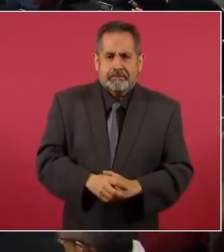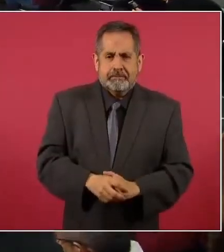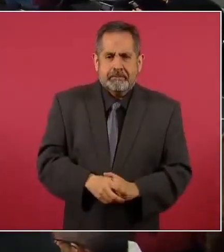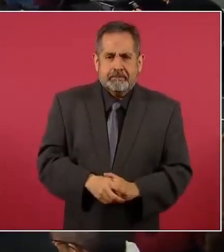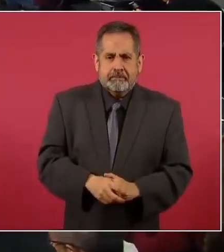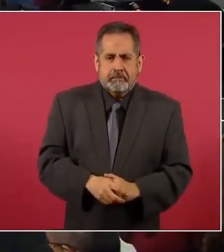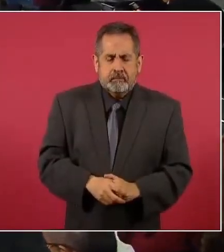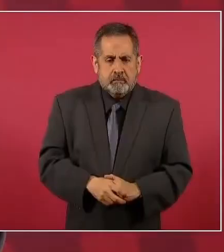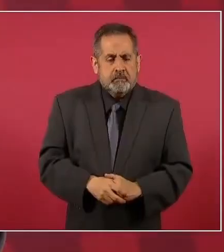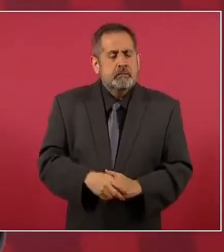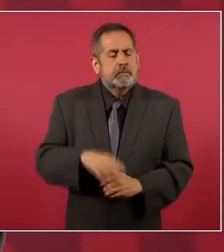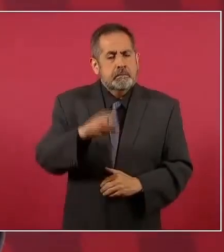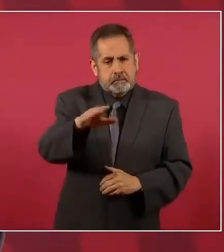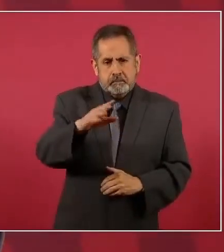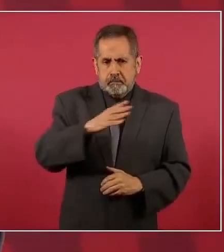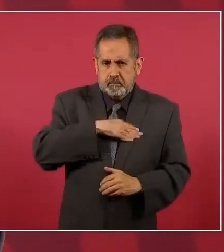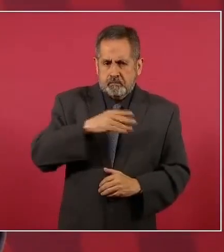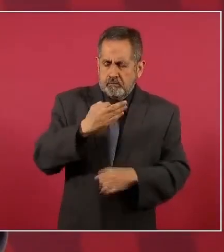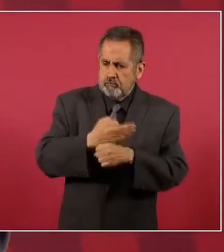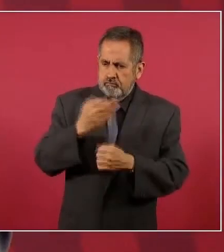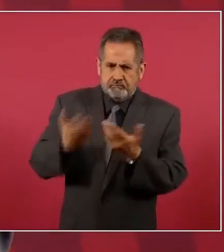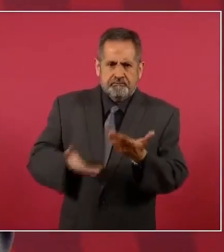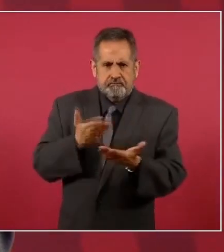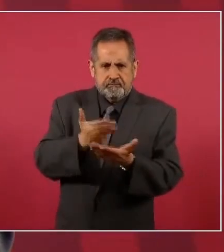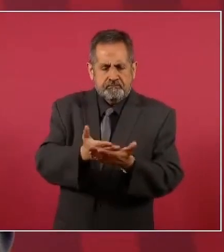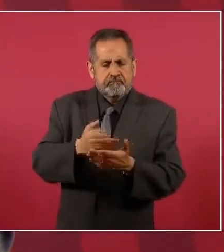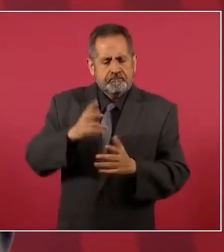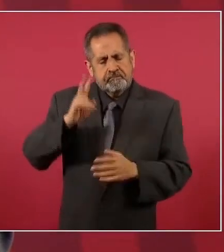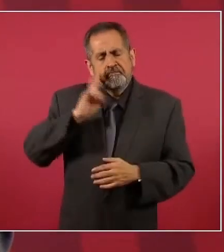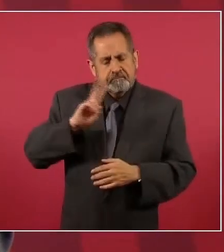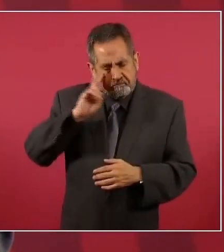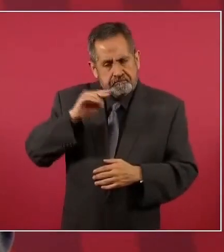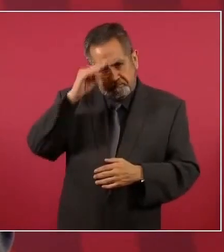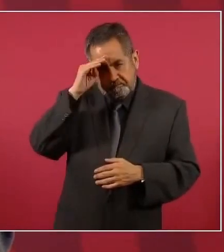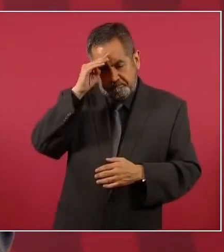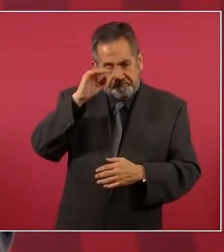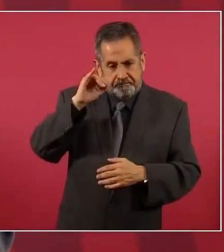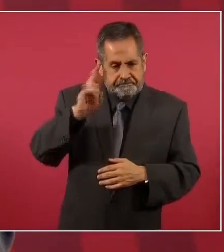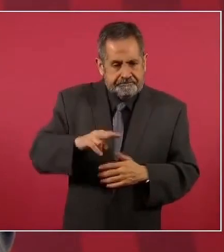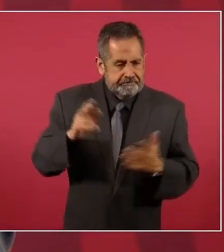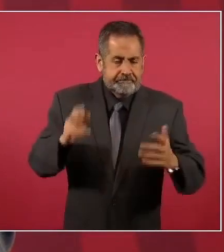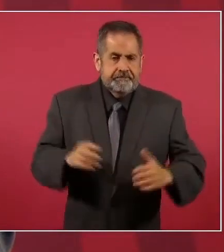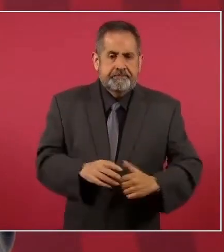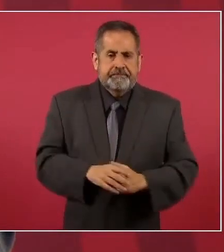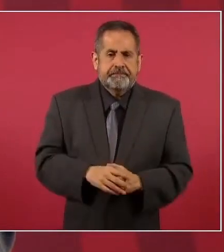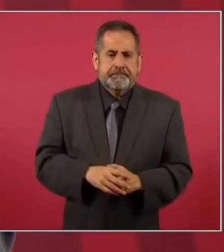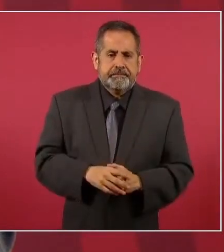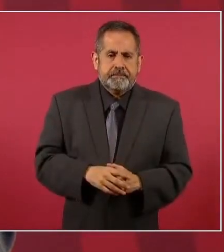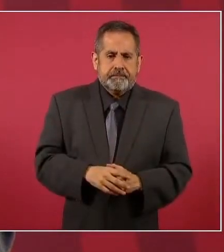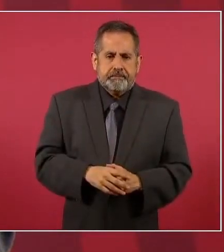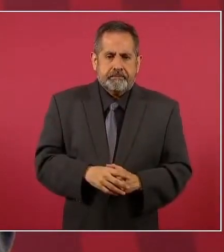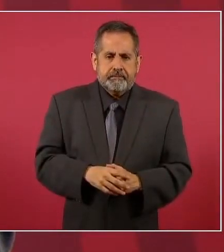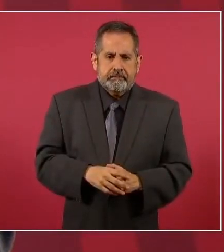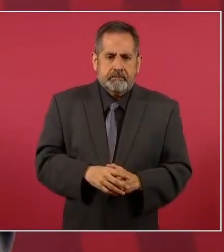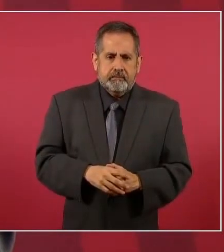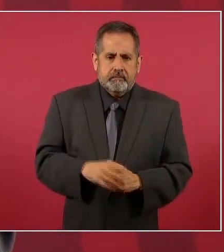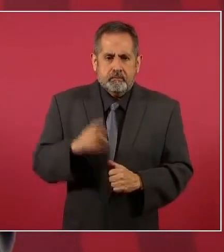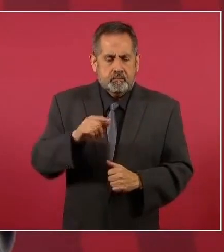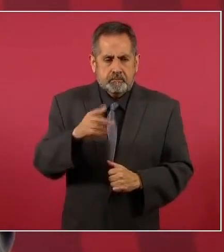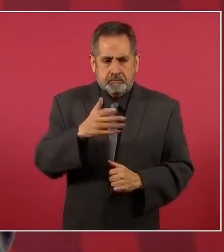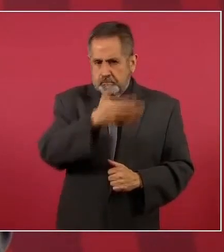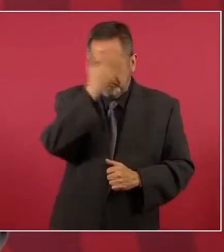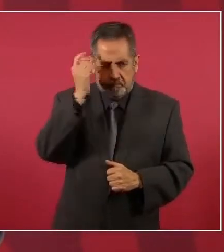Y lo vamos a ver. Qué bien que lo planteas, ¿no? Porque no se conoce